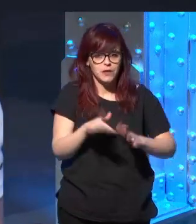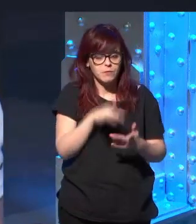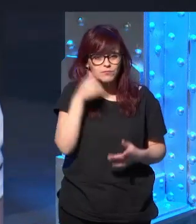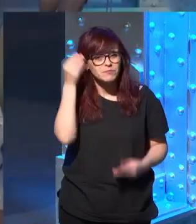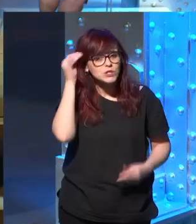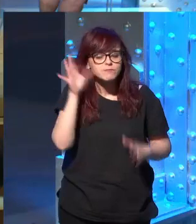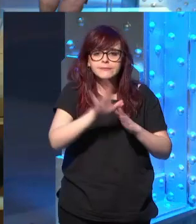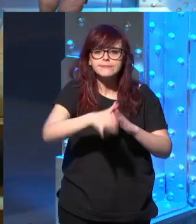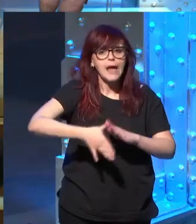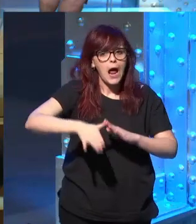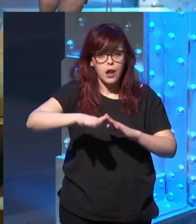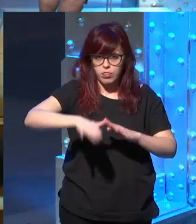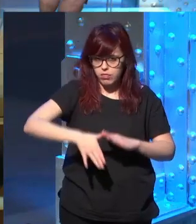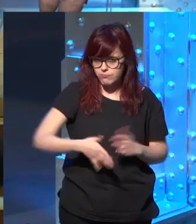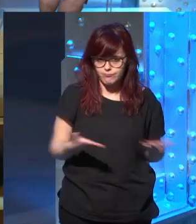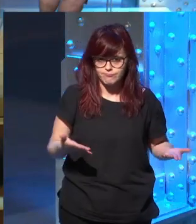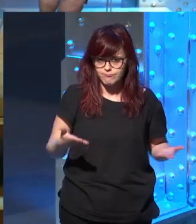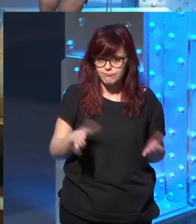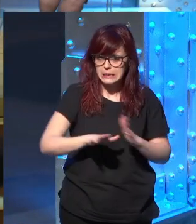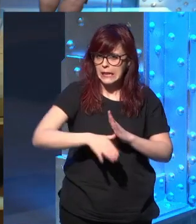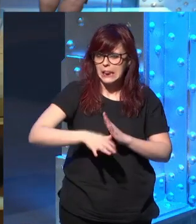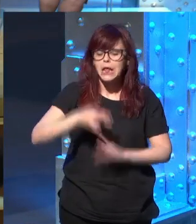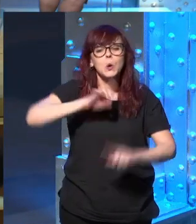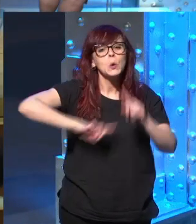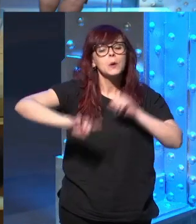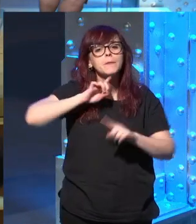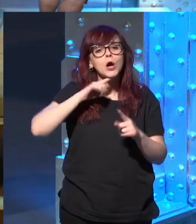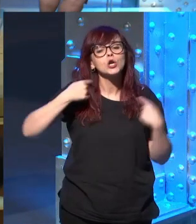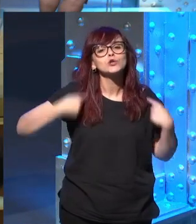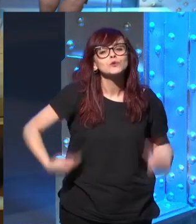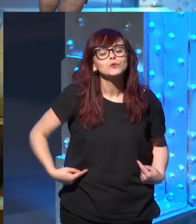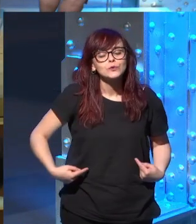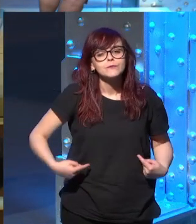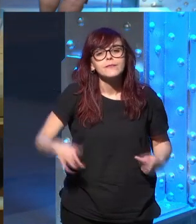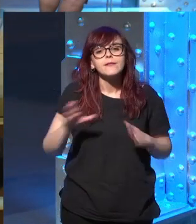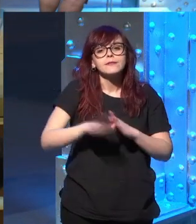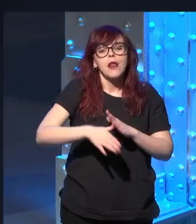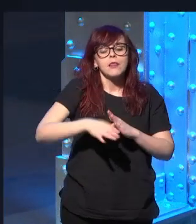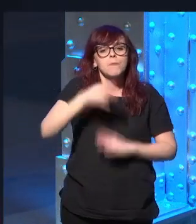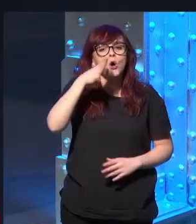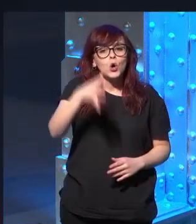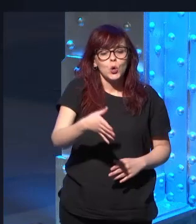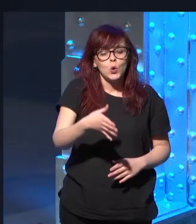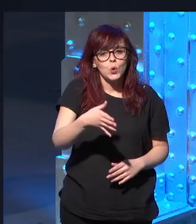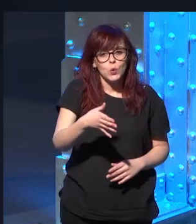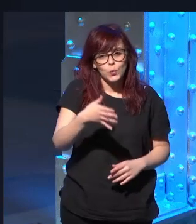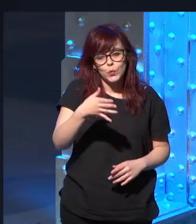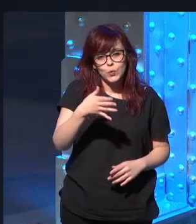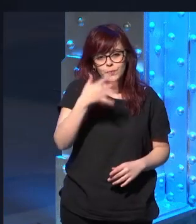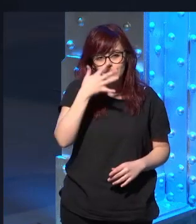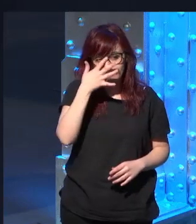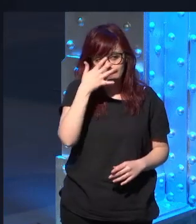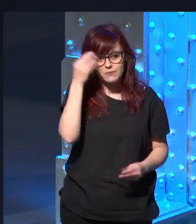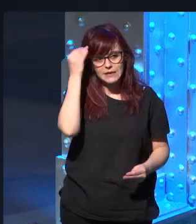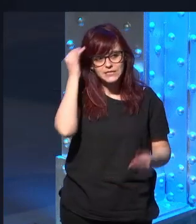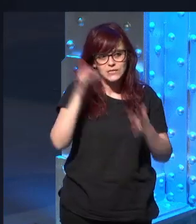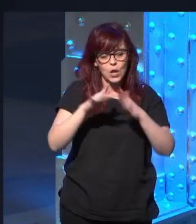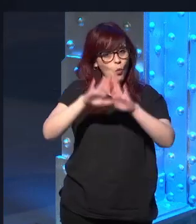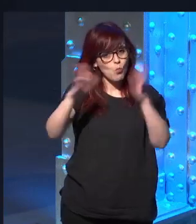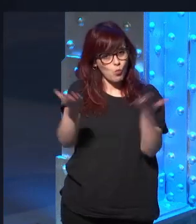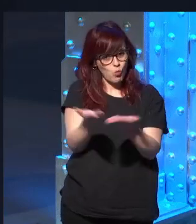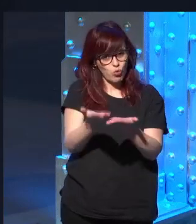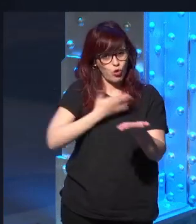tarde, o sea, pero llegamos tarde en el sentido que seguramente el mundo en el